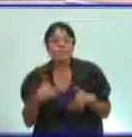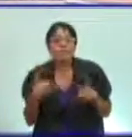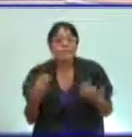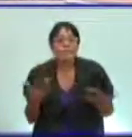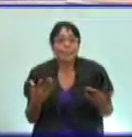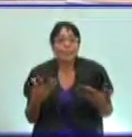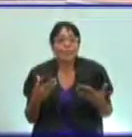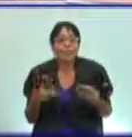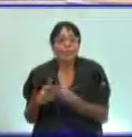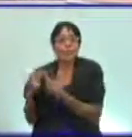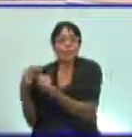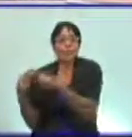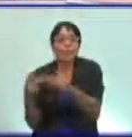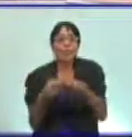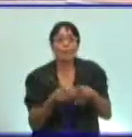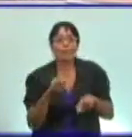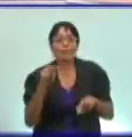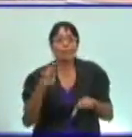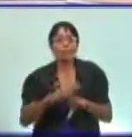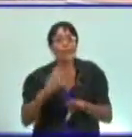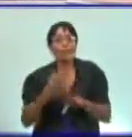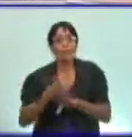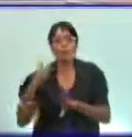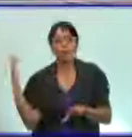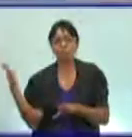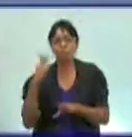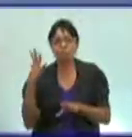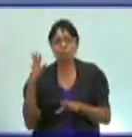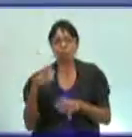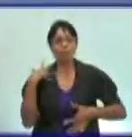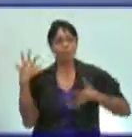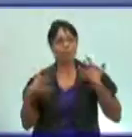un fenómeno como este. Vamos a disfrutarlo y después entonces continuamos.